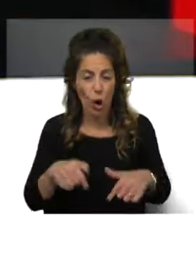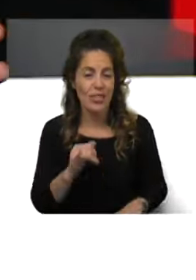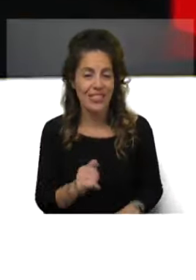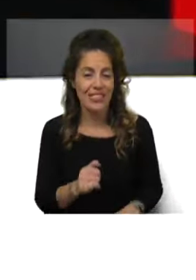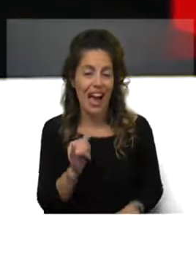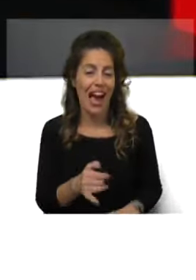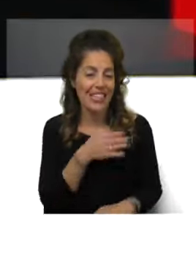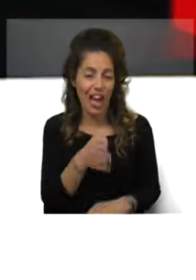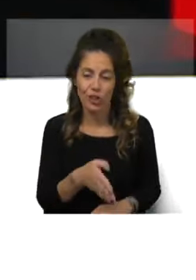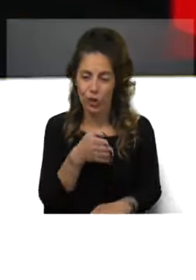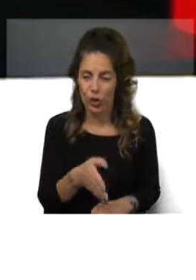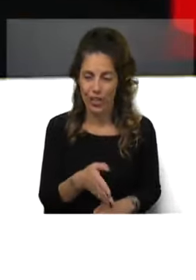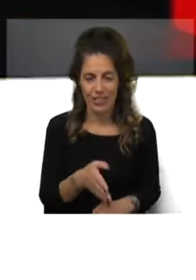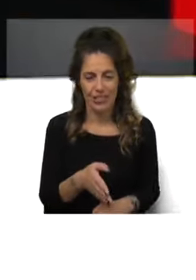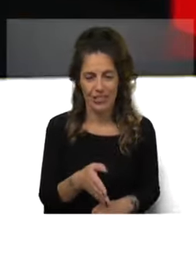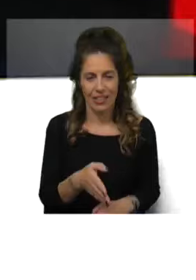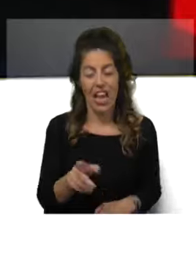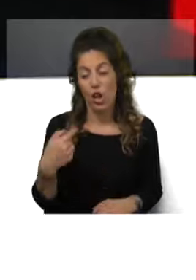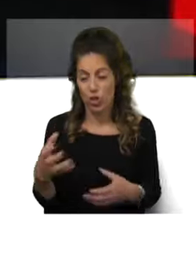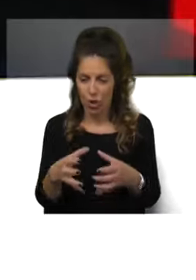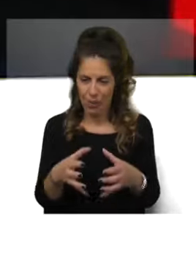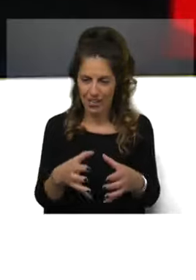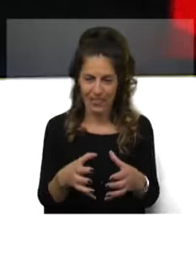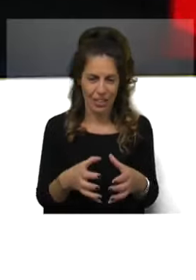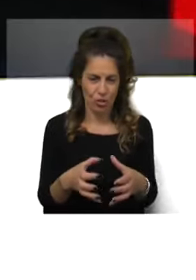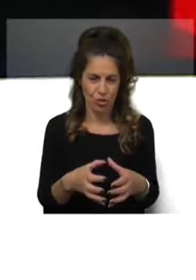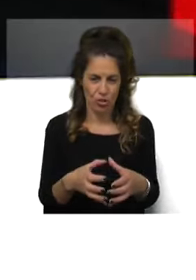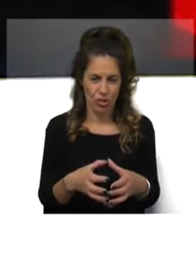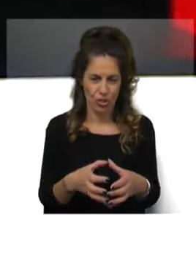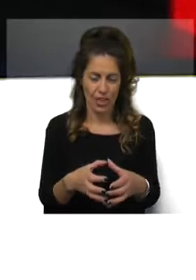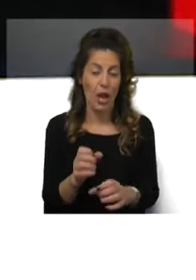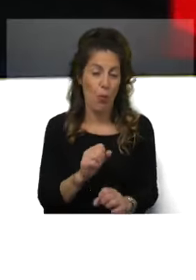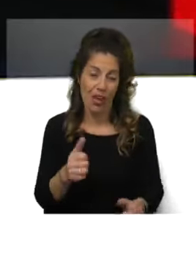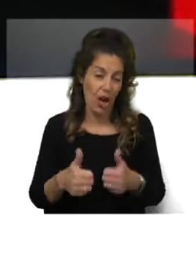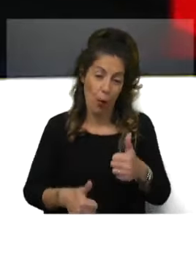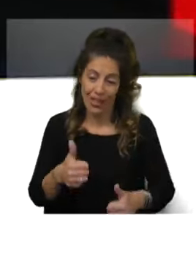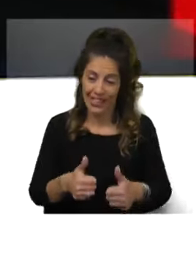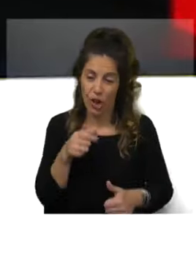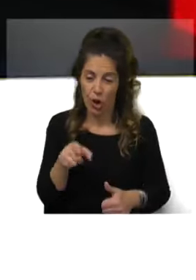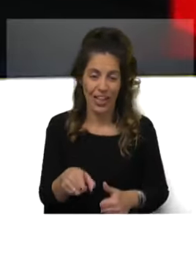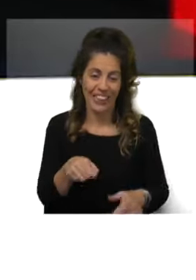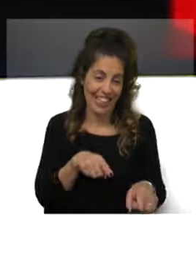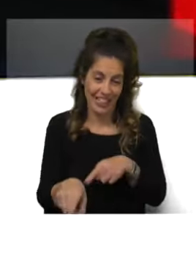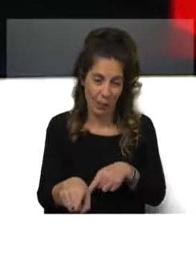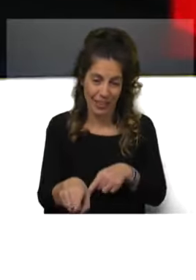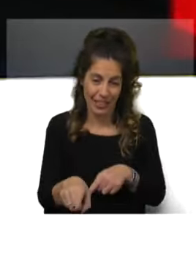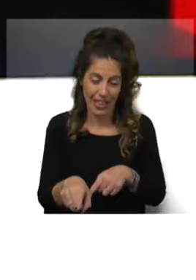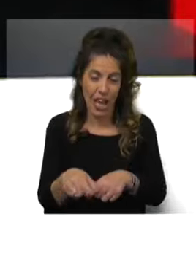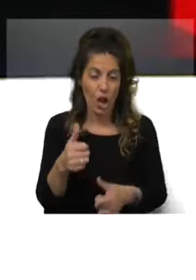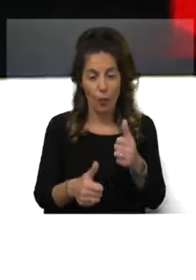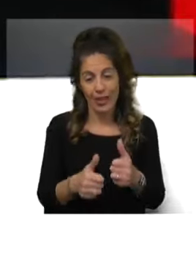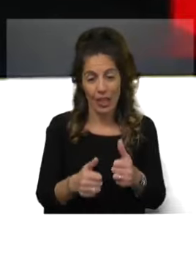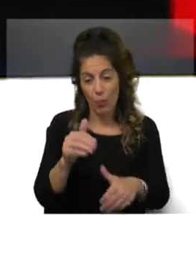actores este en los otros partidos que que pueden disputarle disputarle electorado